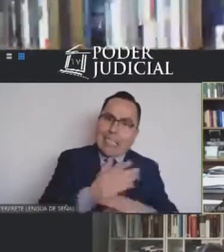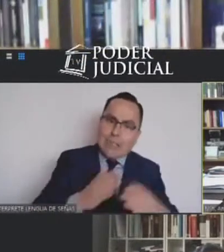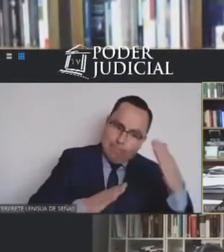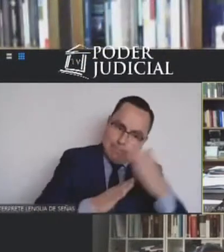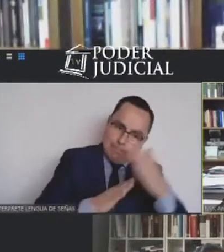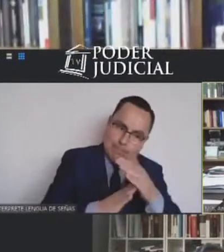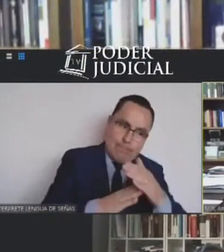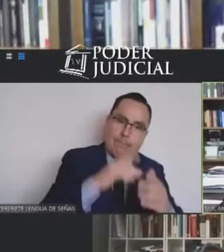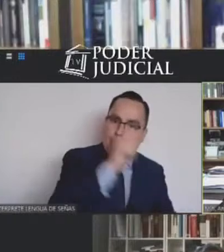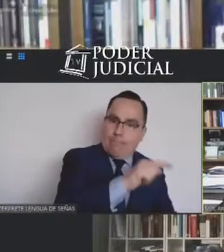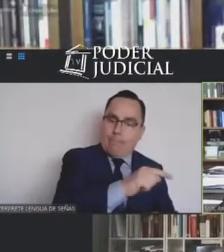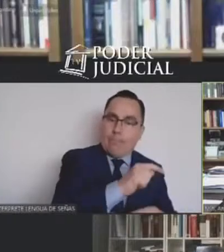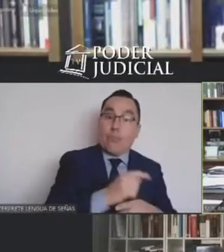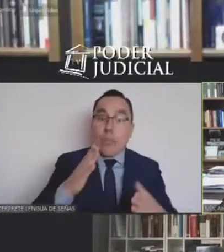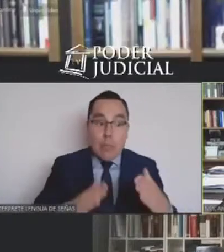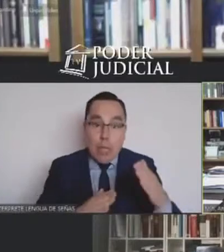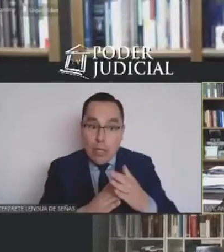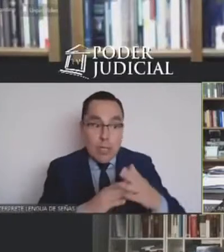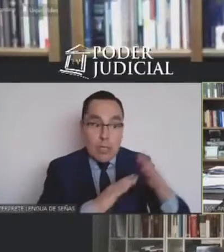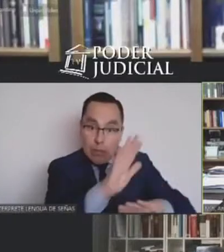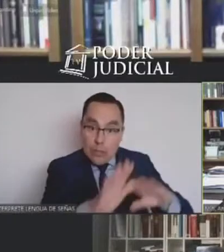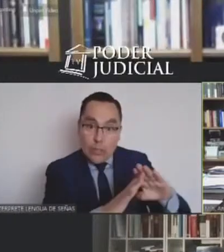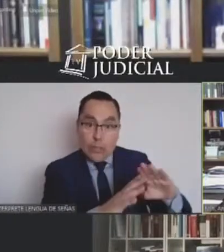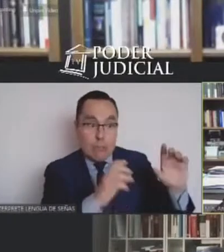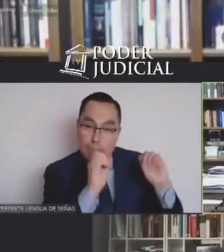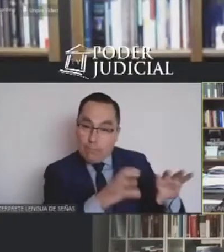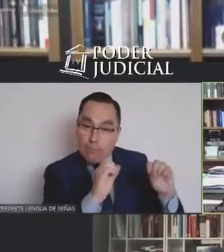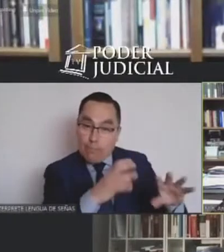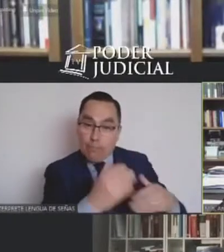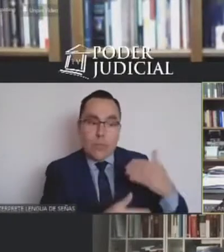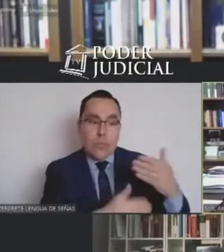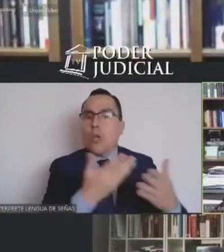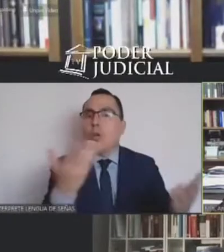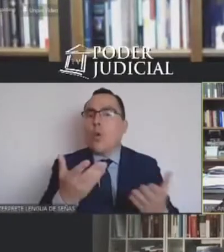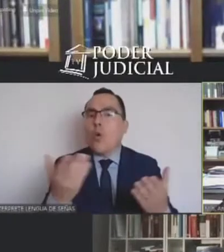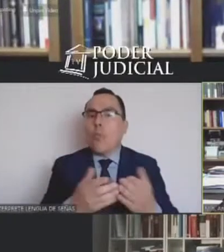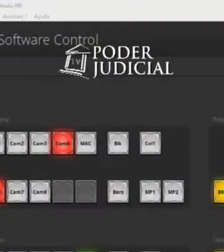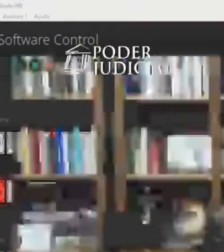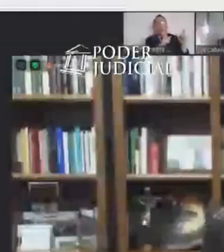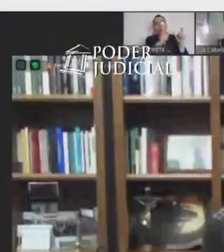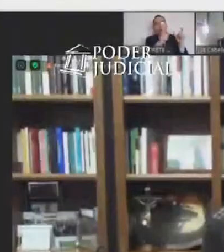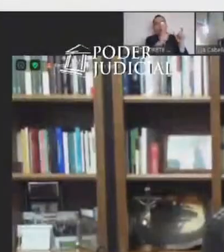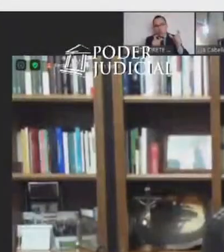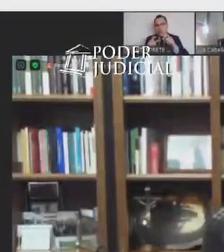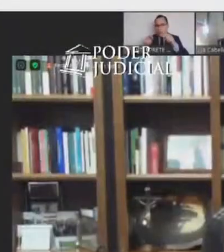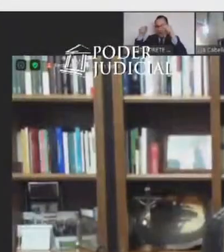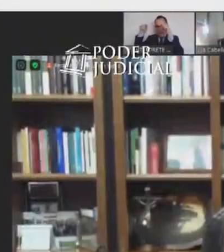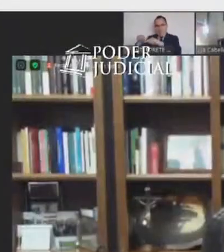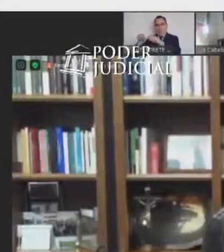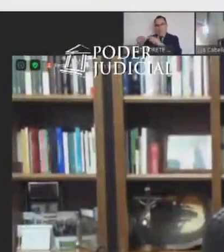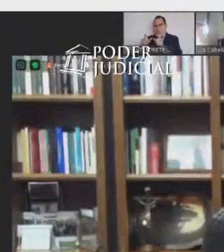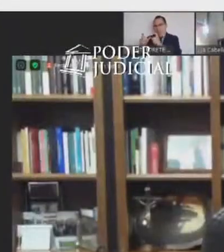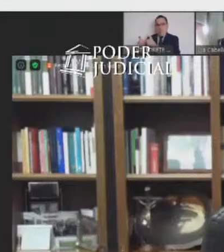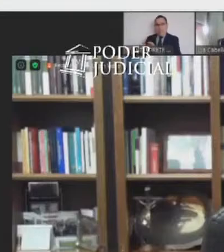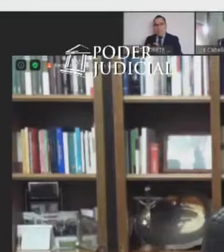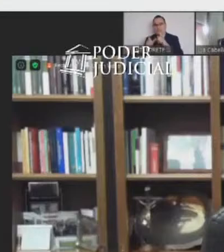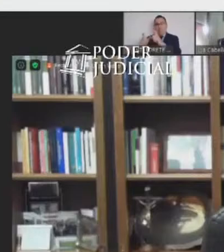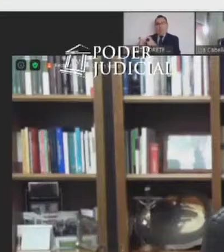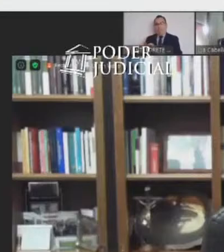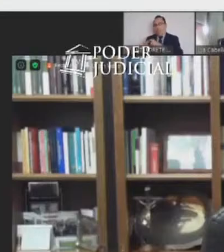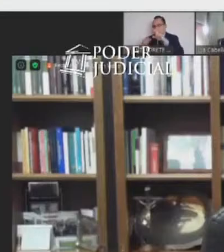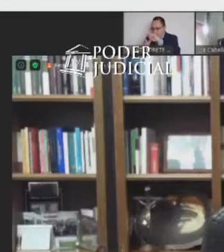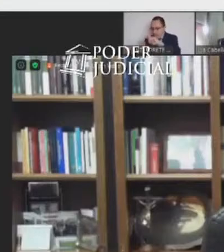Y luego esa prevención, sin duda, se asocia con las medidas de control, que significa efectivamente tomar las